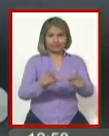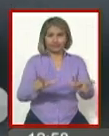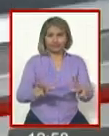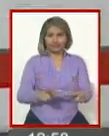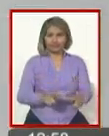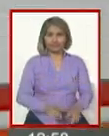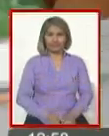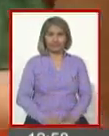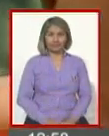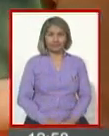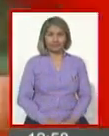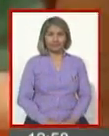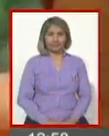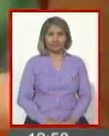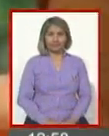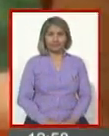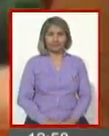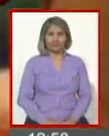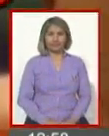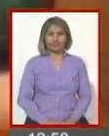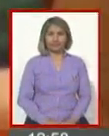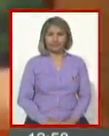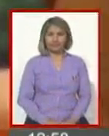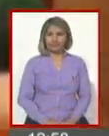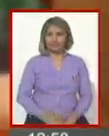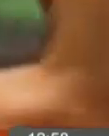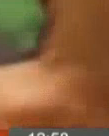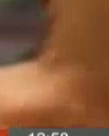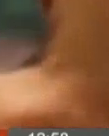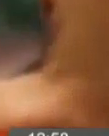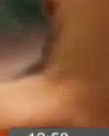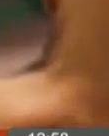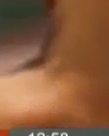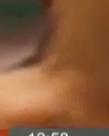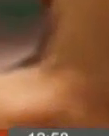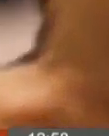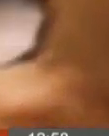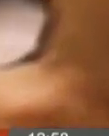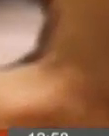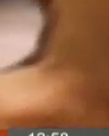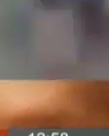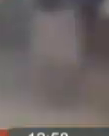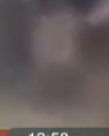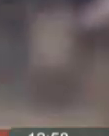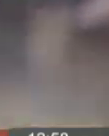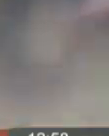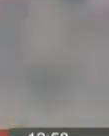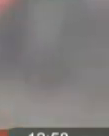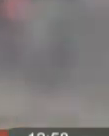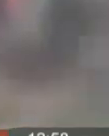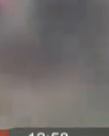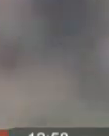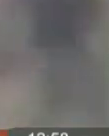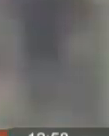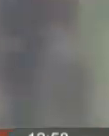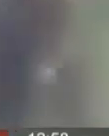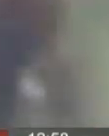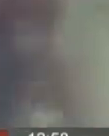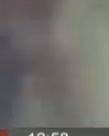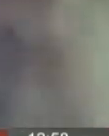en la zona. Reporteros Al Día, porque tú eres parte de la noticia. Envía tus imágenes al WhatsApp